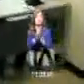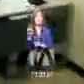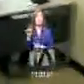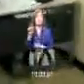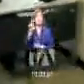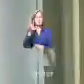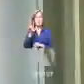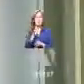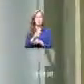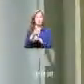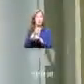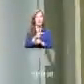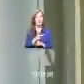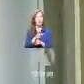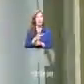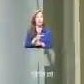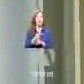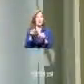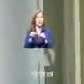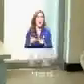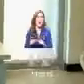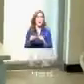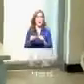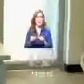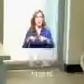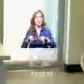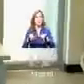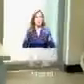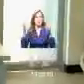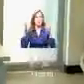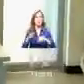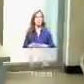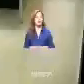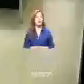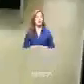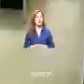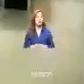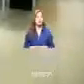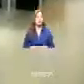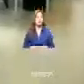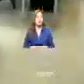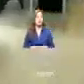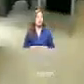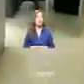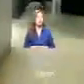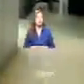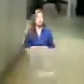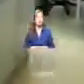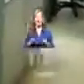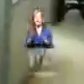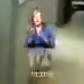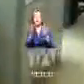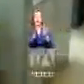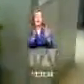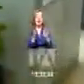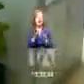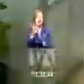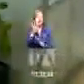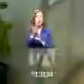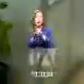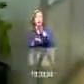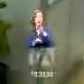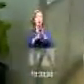siquiera los tres consejeros que quedaron del Consejo anterior, y tampoco hemos podido mantener contacto con los